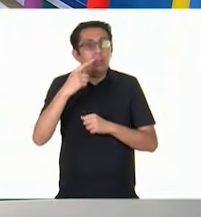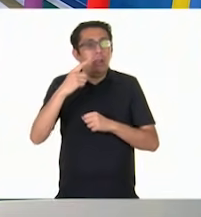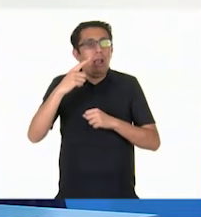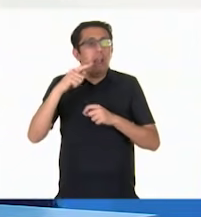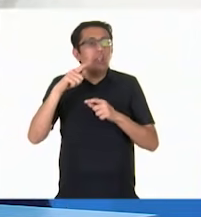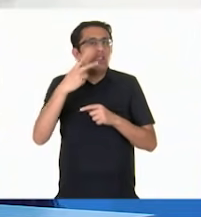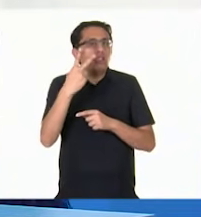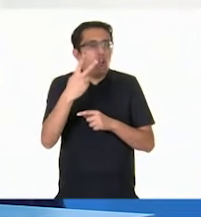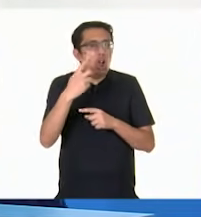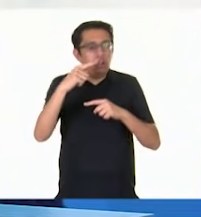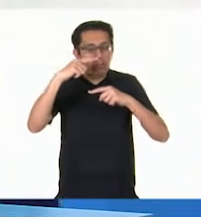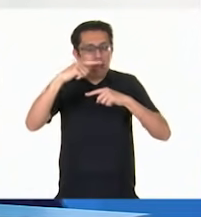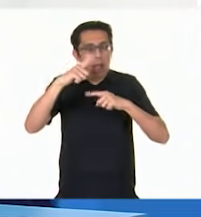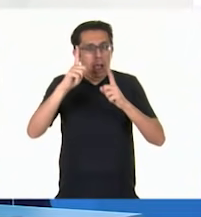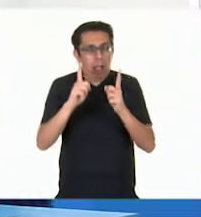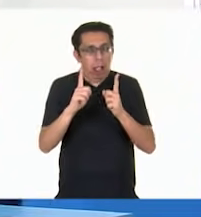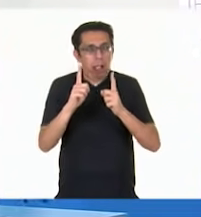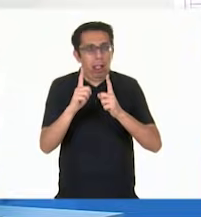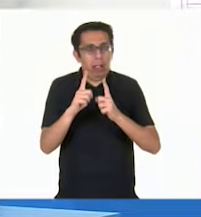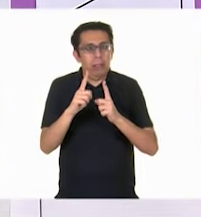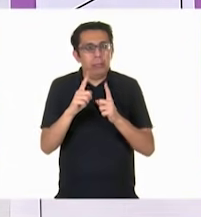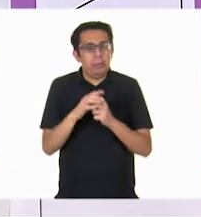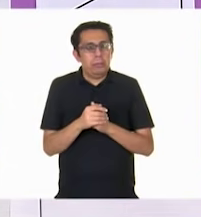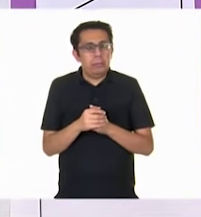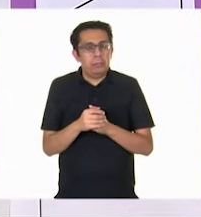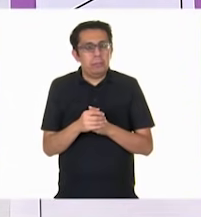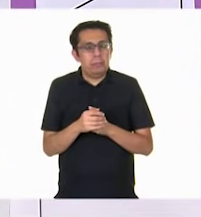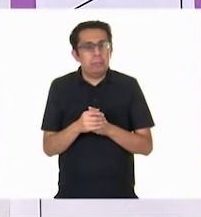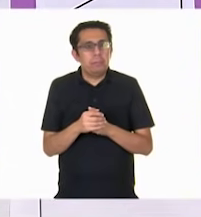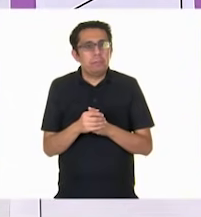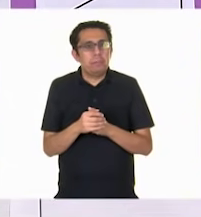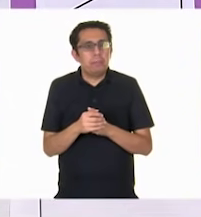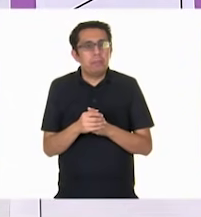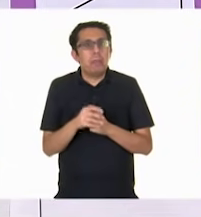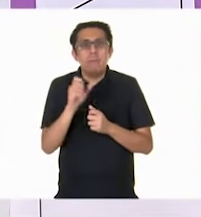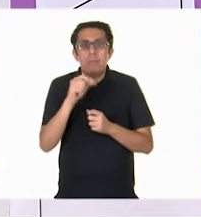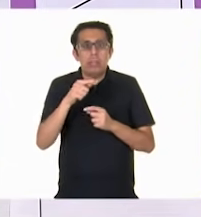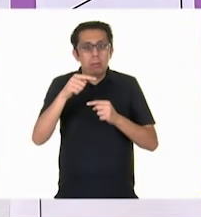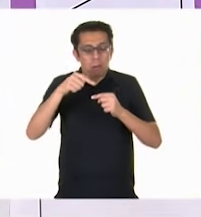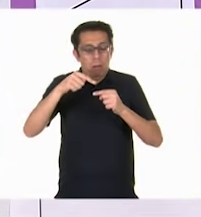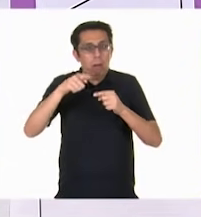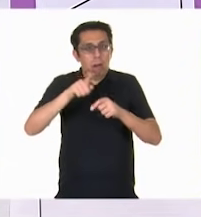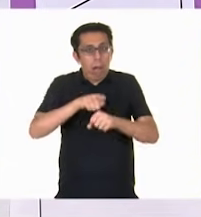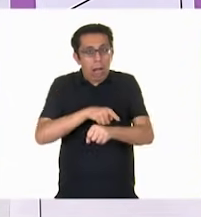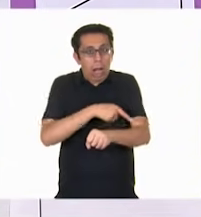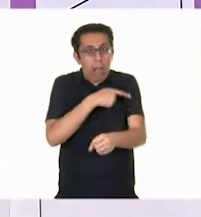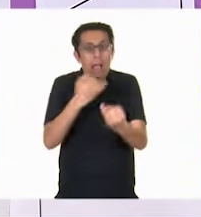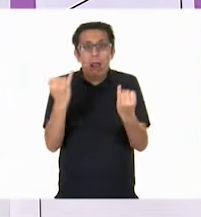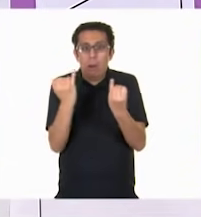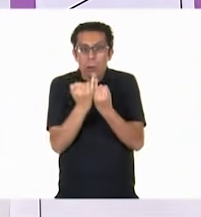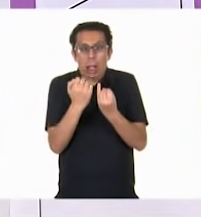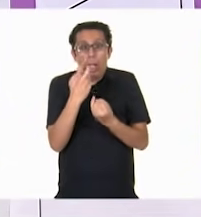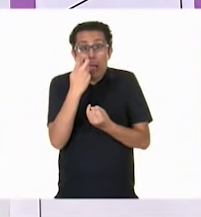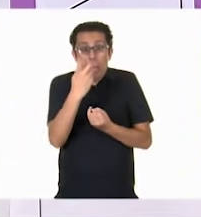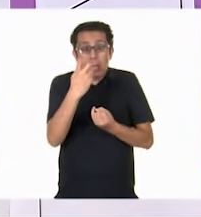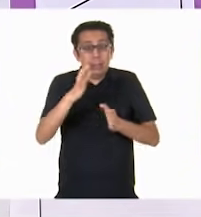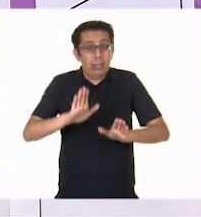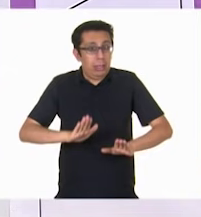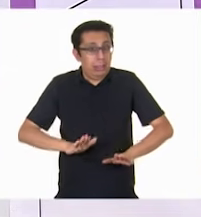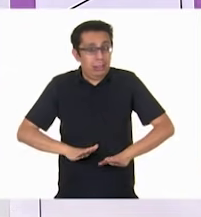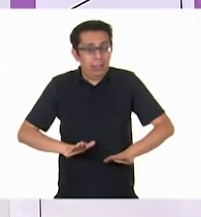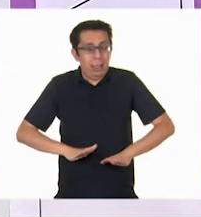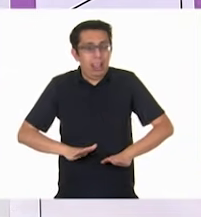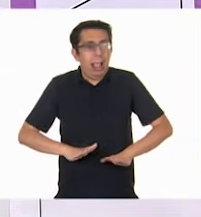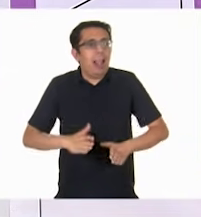continuos de la misma longitud. Aunque esta característica no